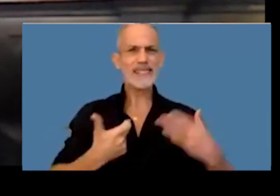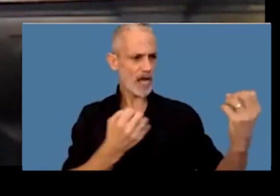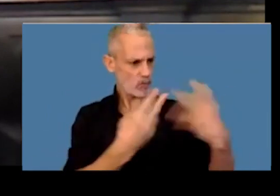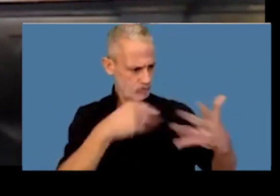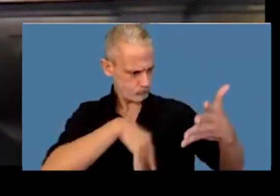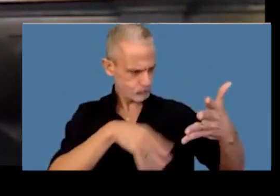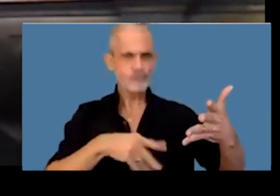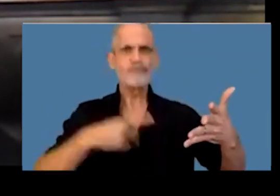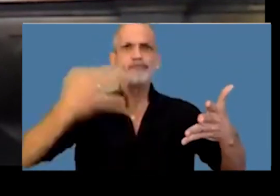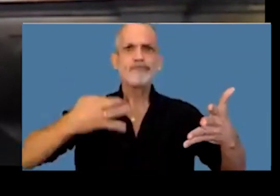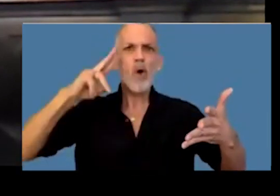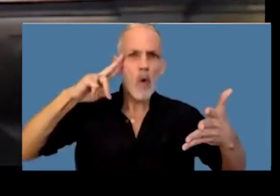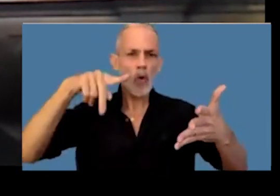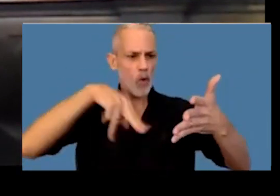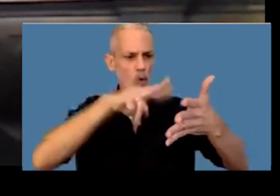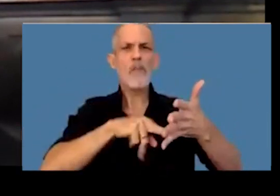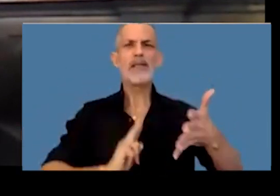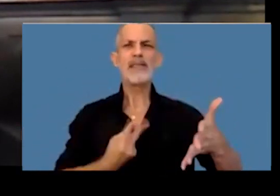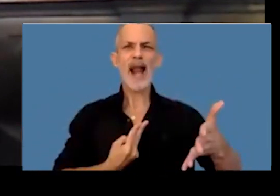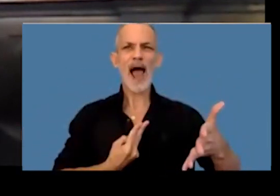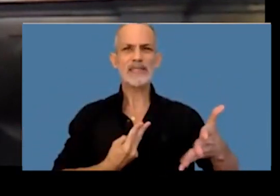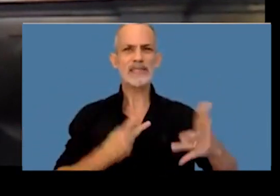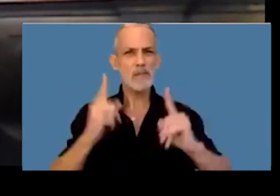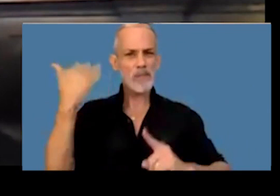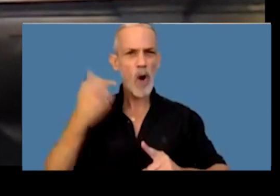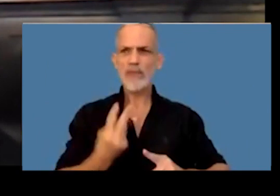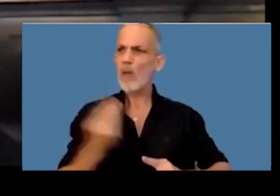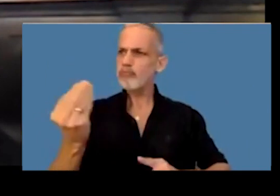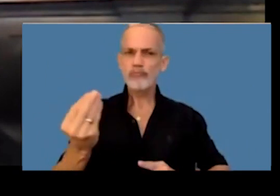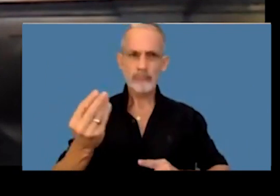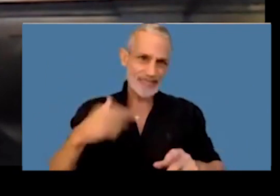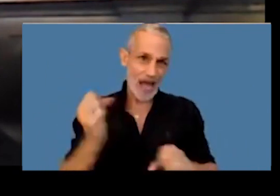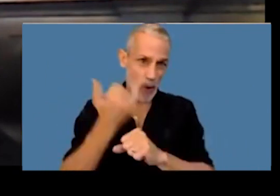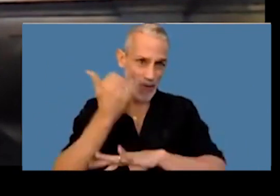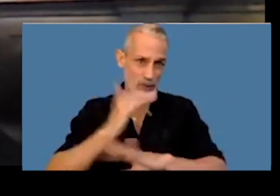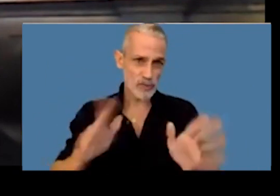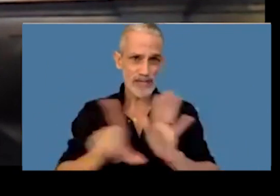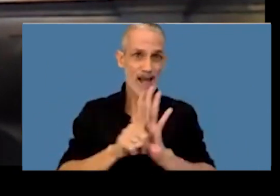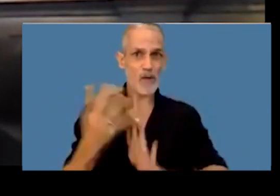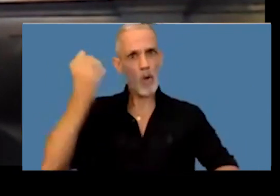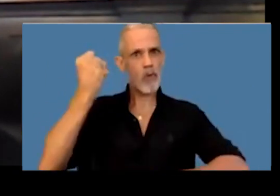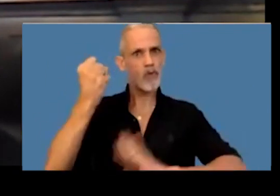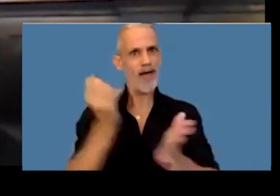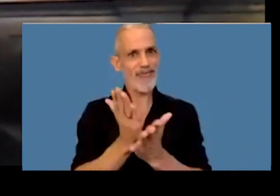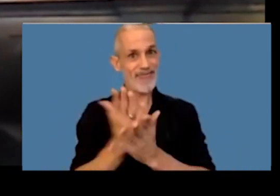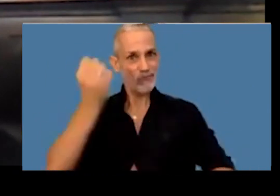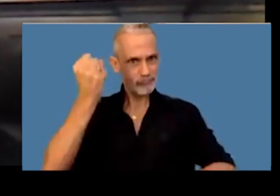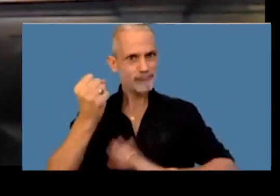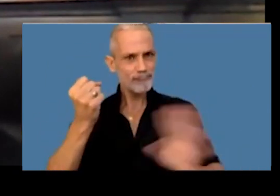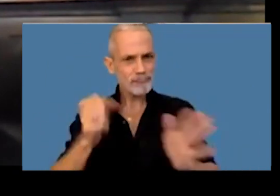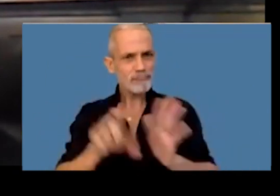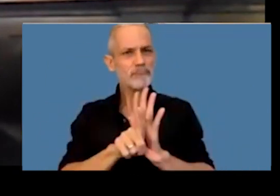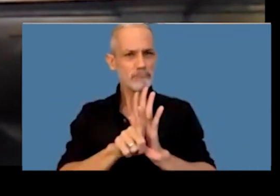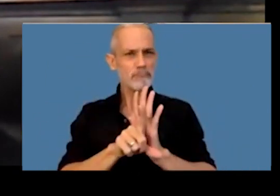el cupo trans, que fue, ustedes saben, es una de las últimas conquistas que